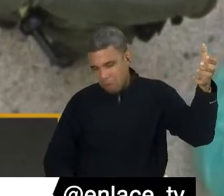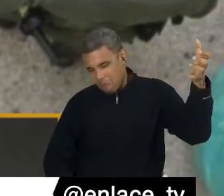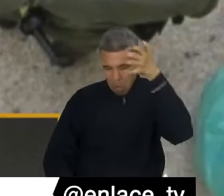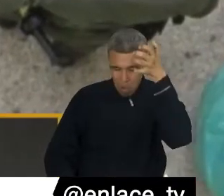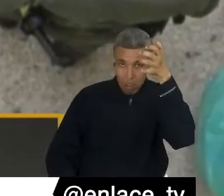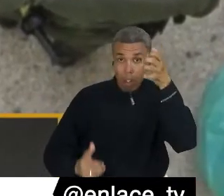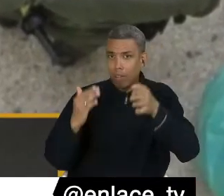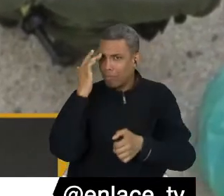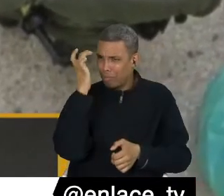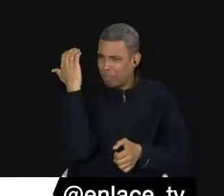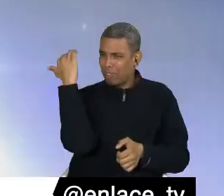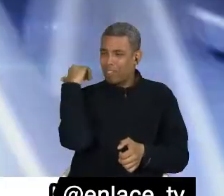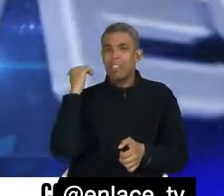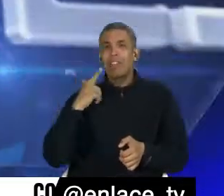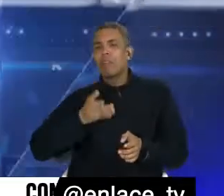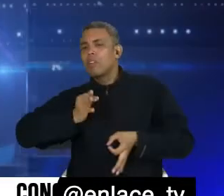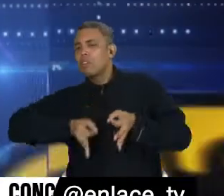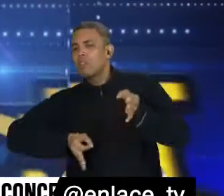el sindicado se alteró.